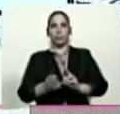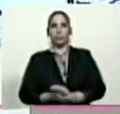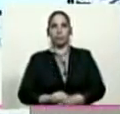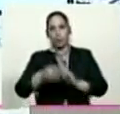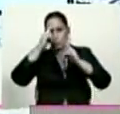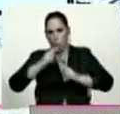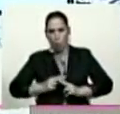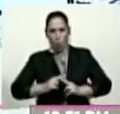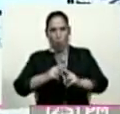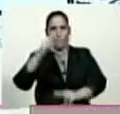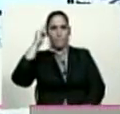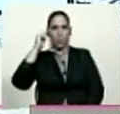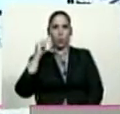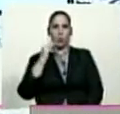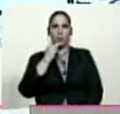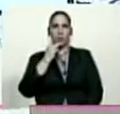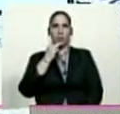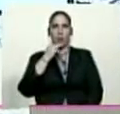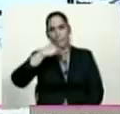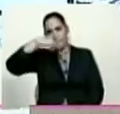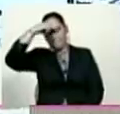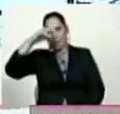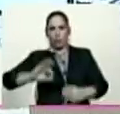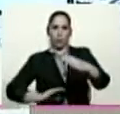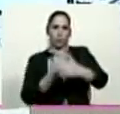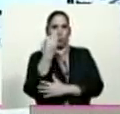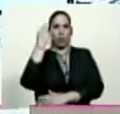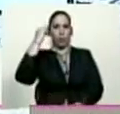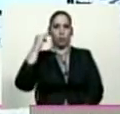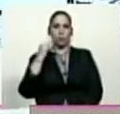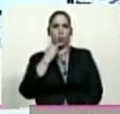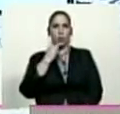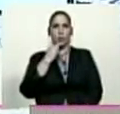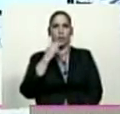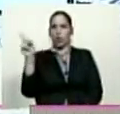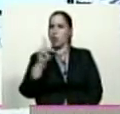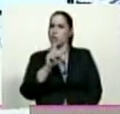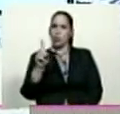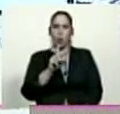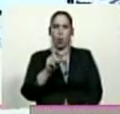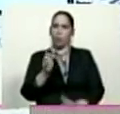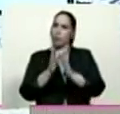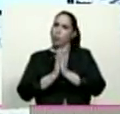honor bolivariano, es el padre fundador Bolívar. No se presten